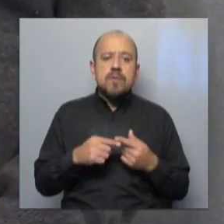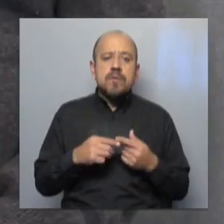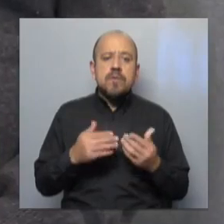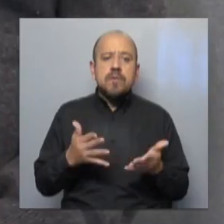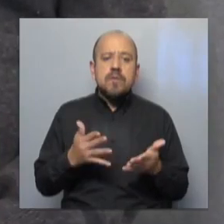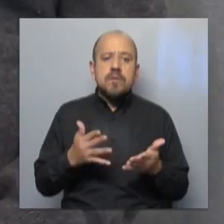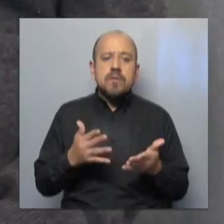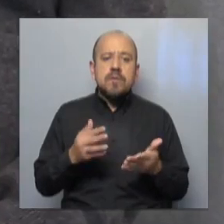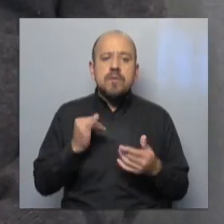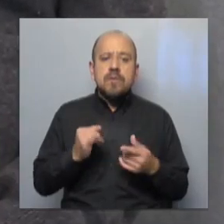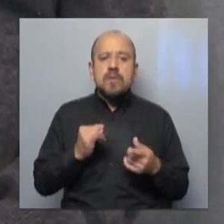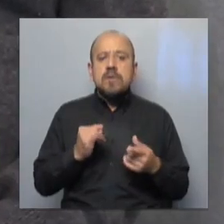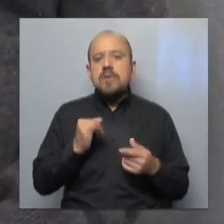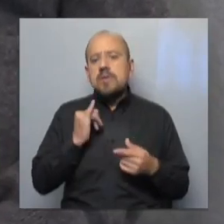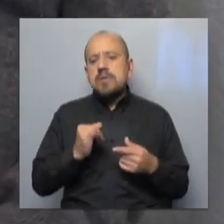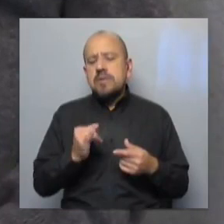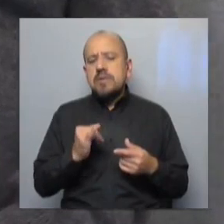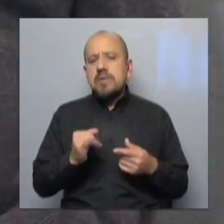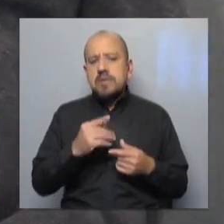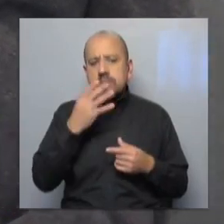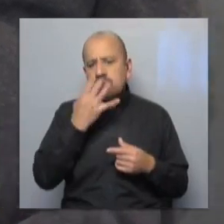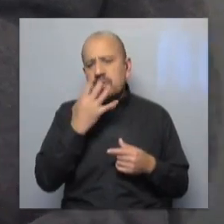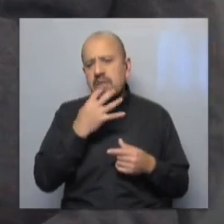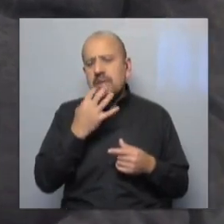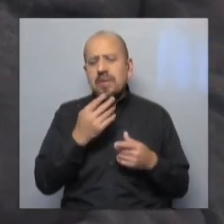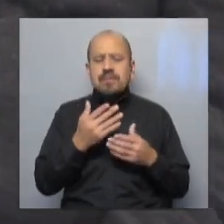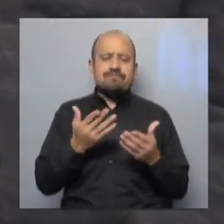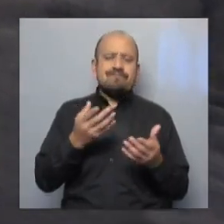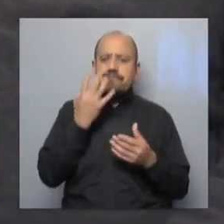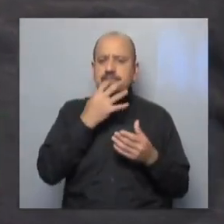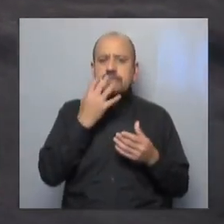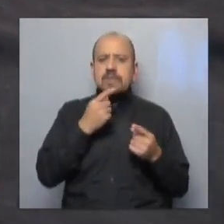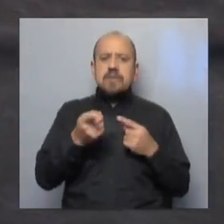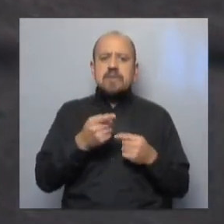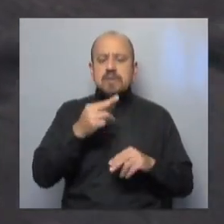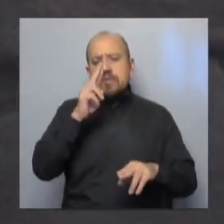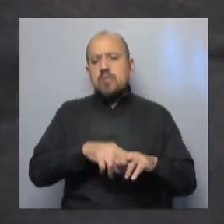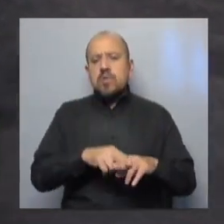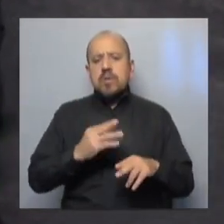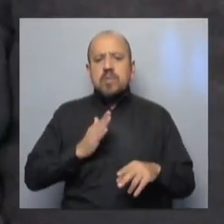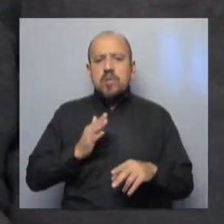y si es extra head ya y es error los femicidios